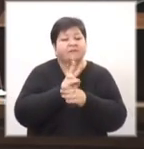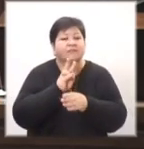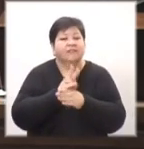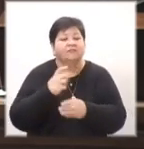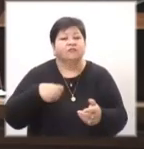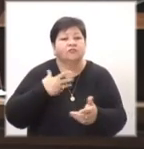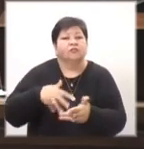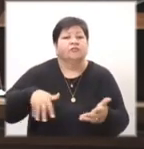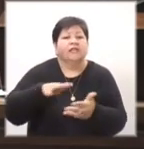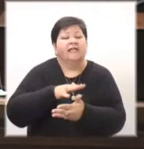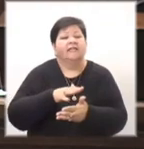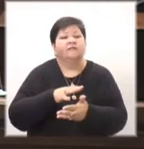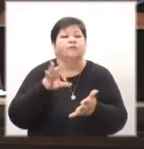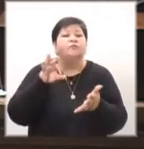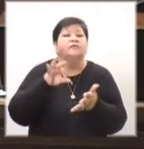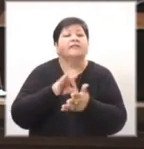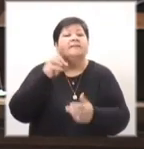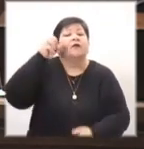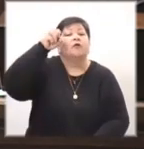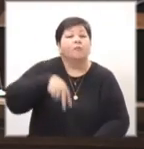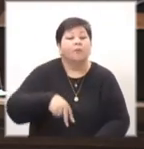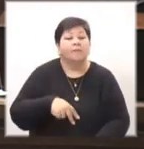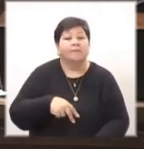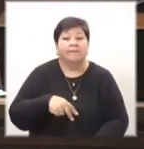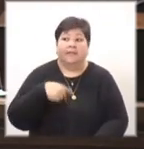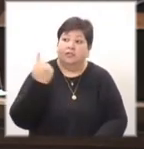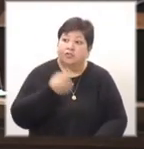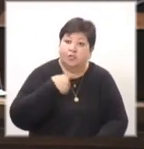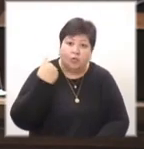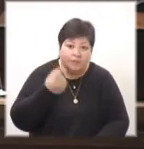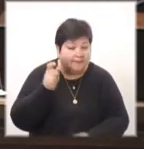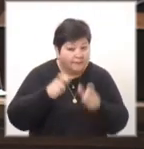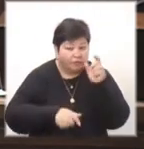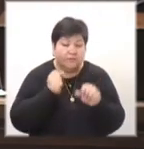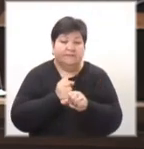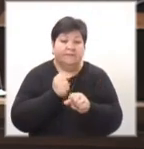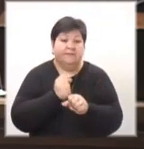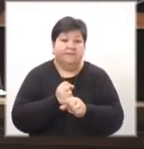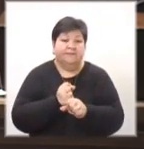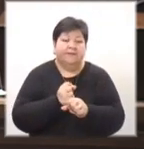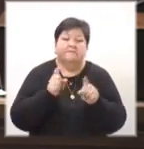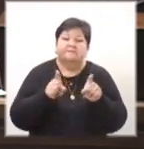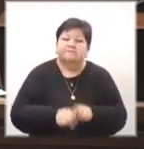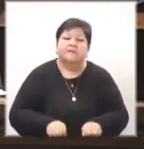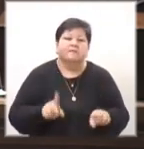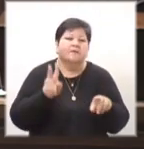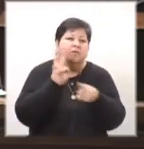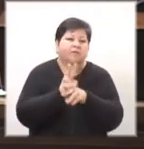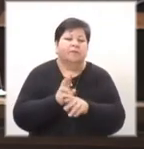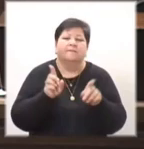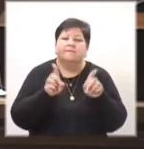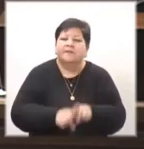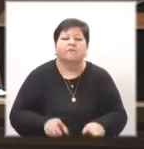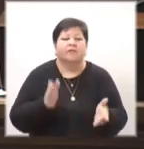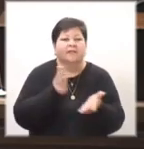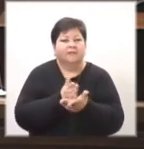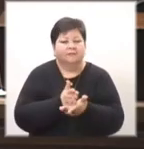común, de forma que todas las trabajadoras y trabajadores tengan la misma cobertura y los mismos derechos,